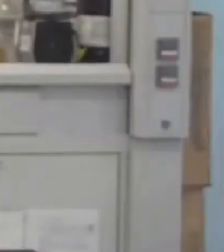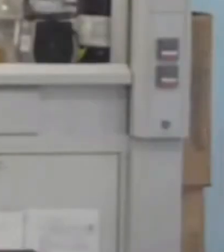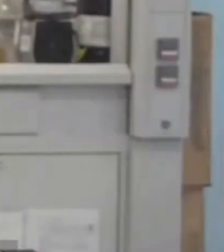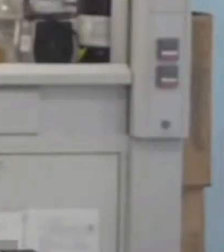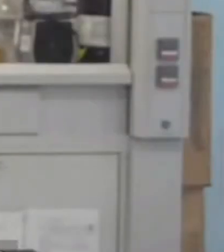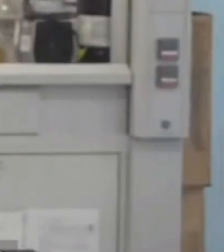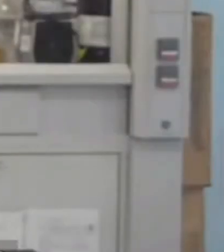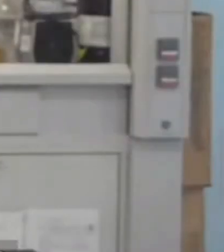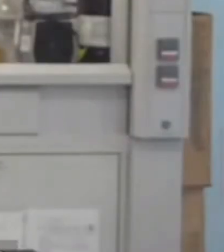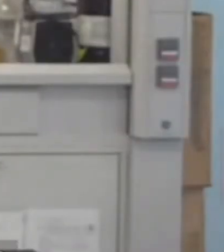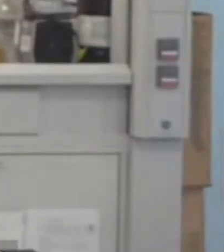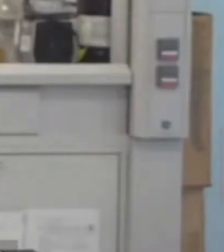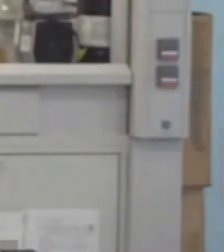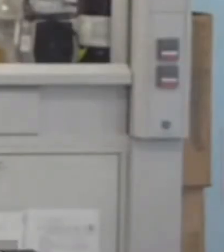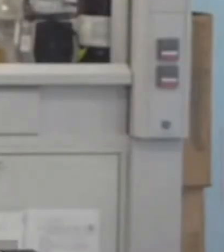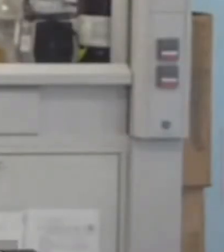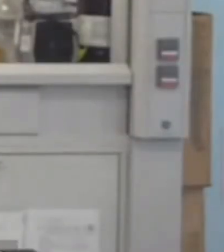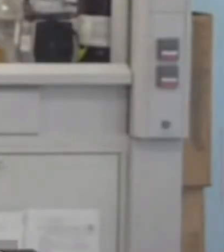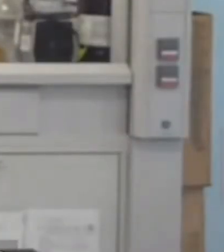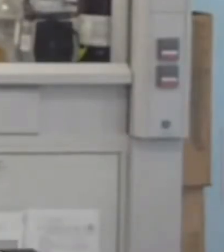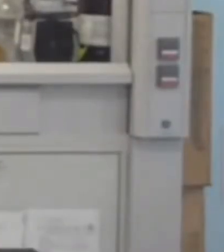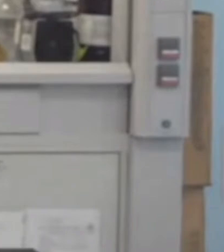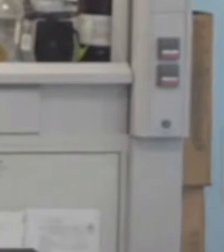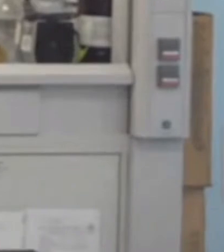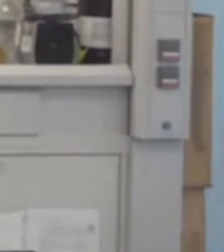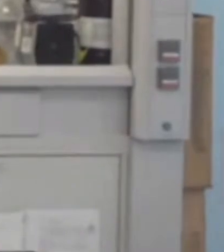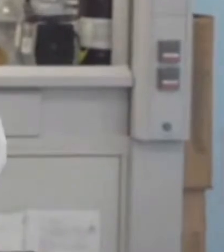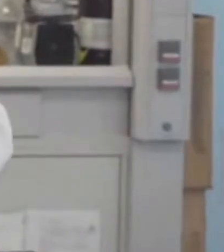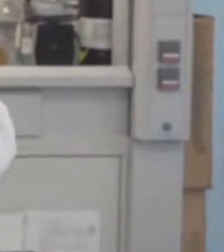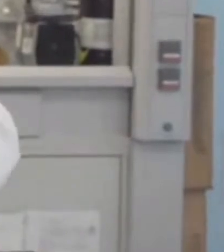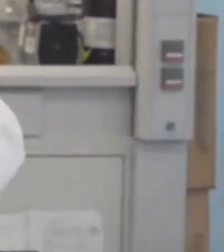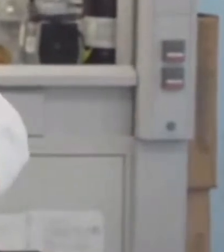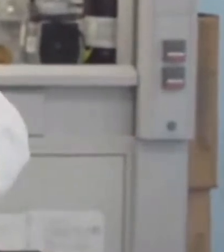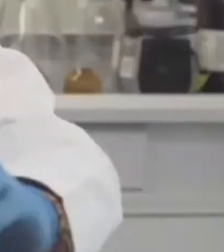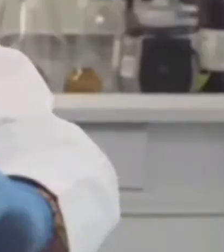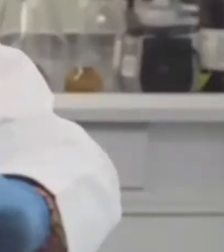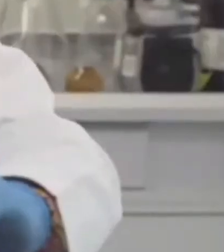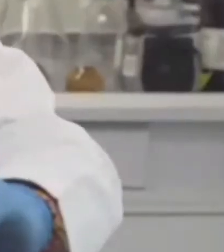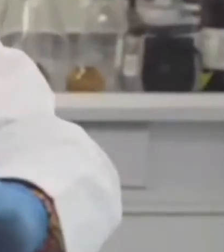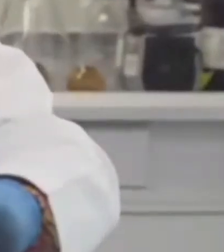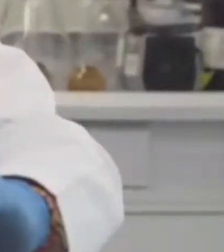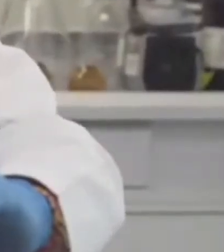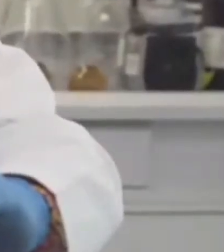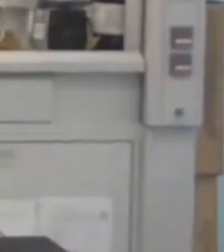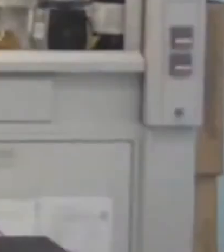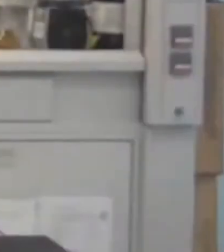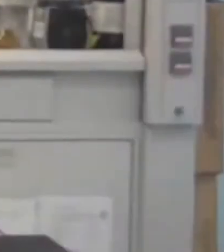Aloína, un laxante para estimular tu intestino, que en exceso puede causar cáncer.